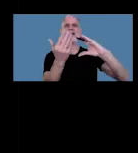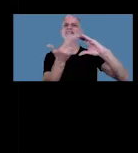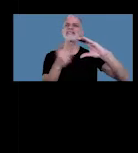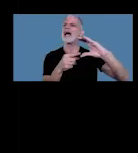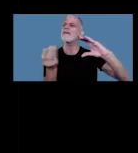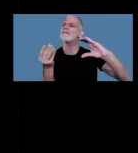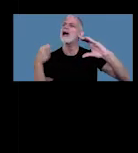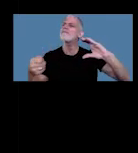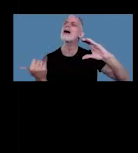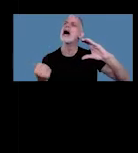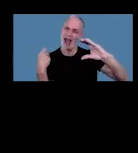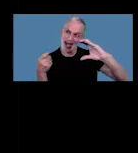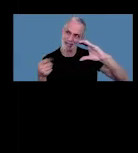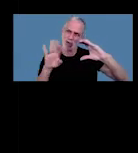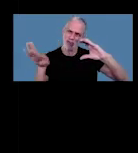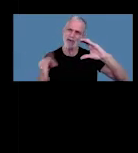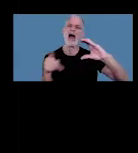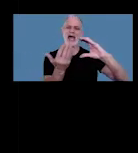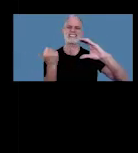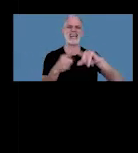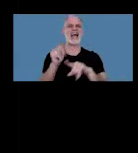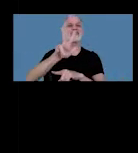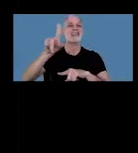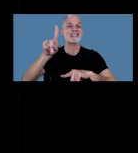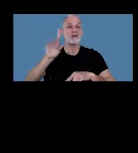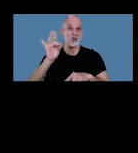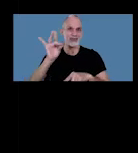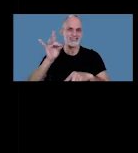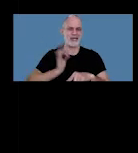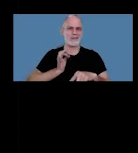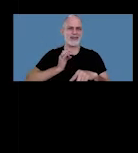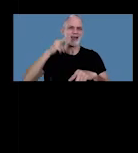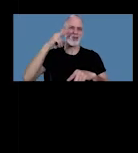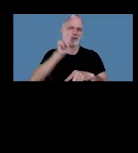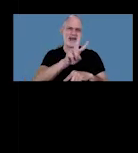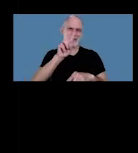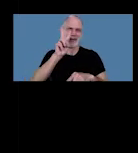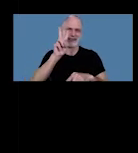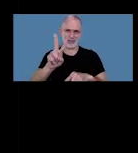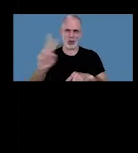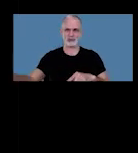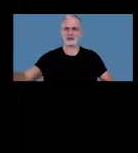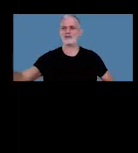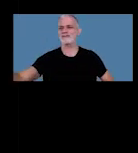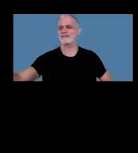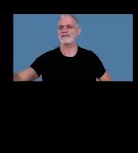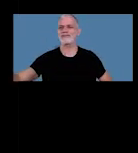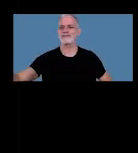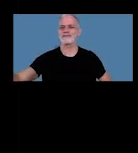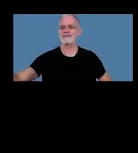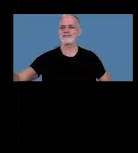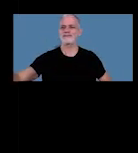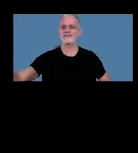capital que se adeude al 31 de diciembre de 2022.